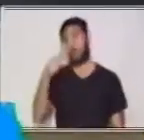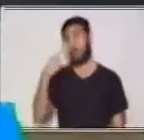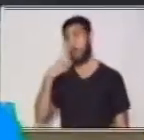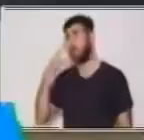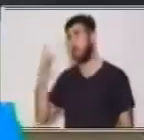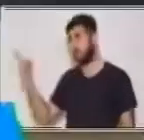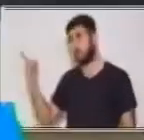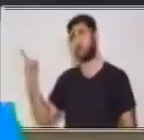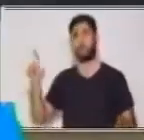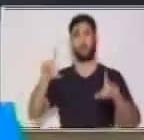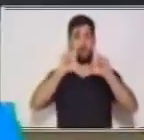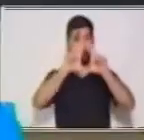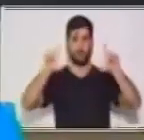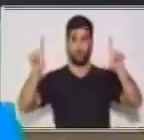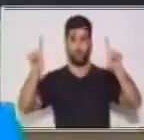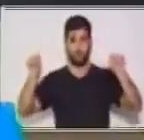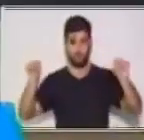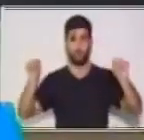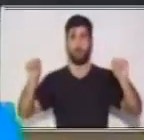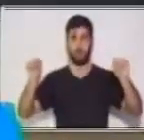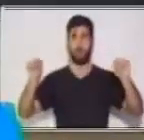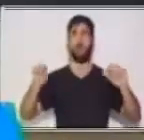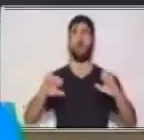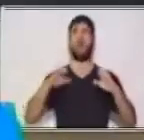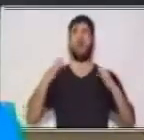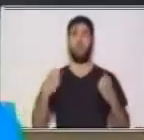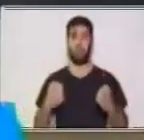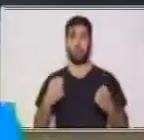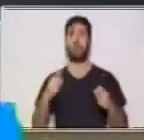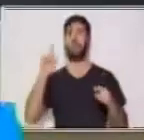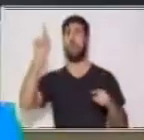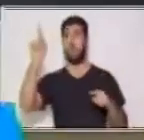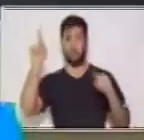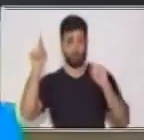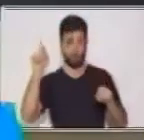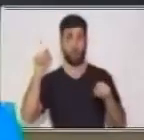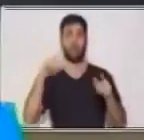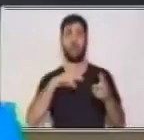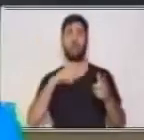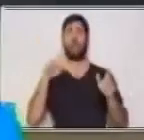coordenada rectangular, obviamente el complemento,